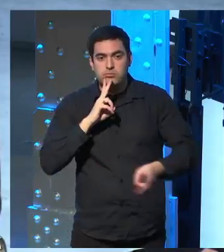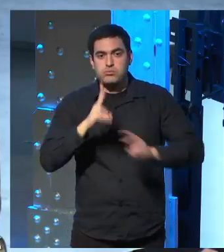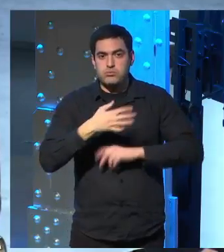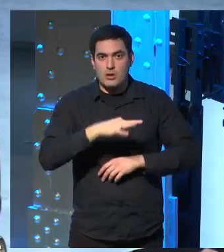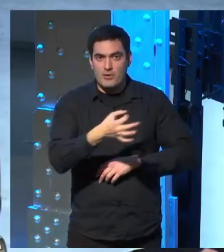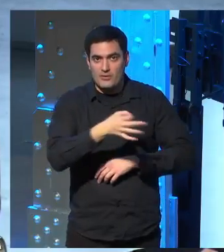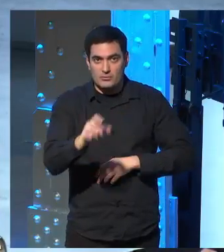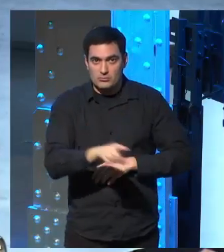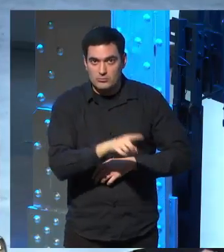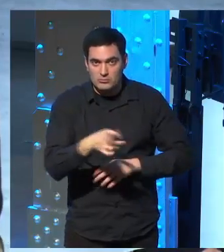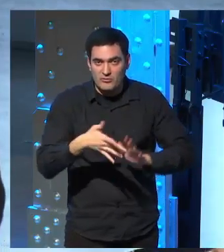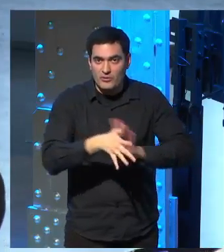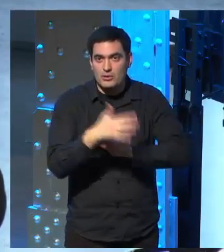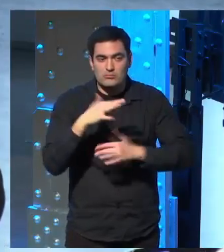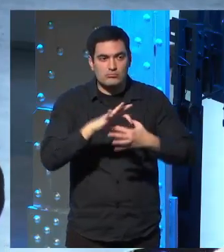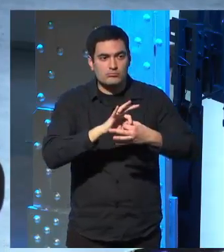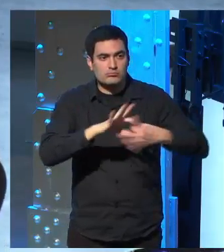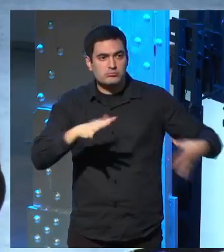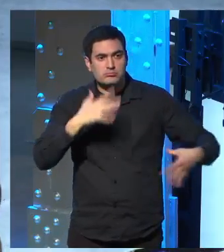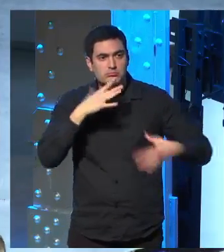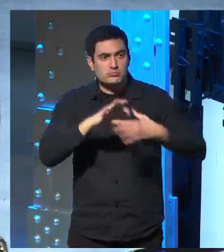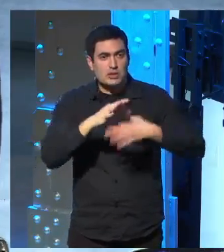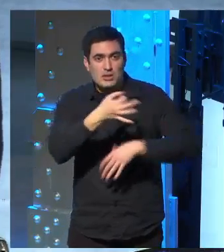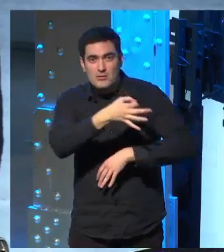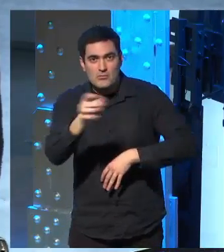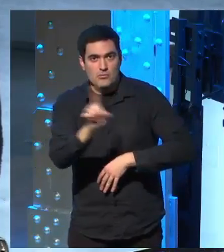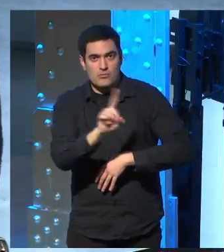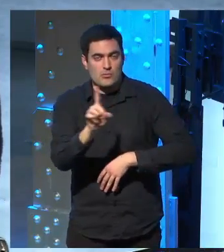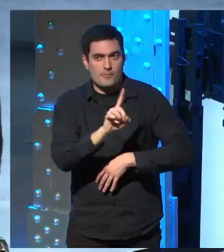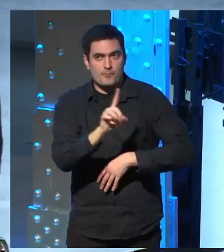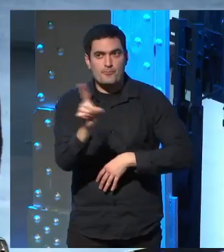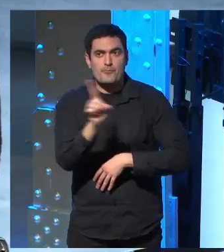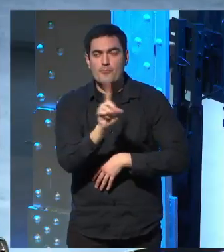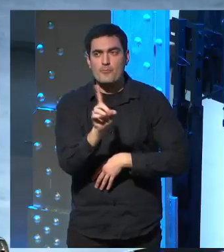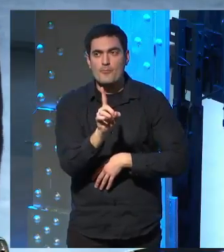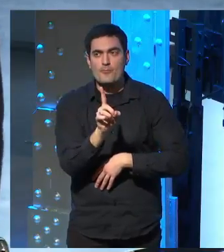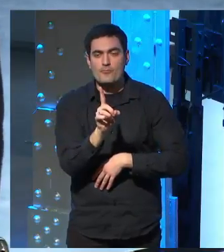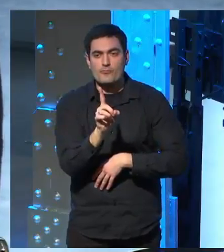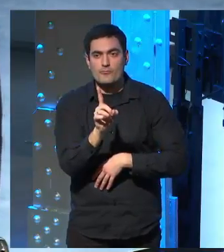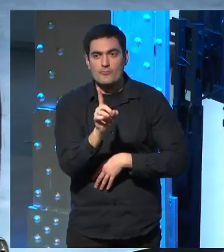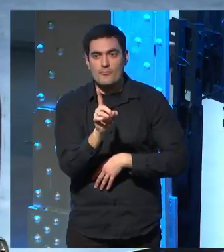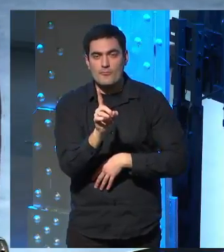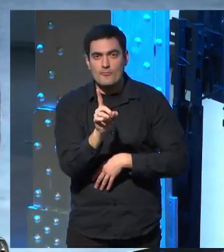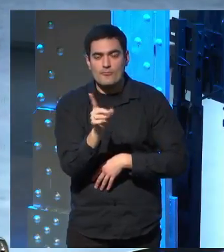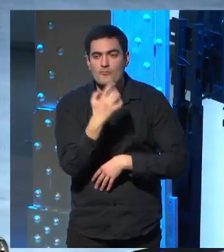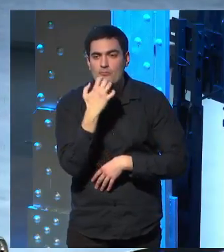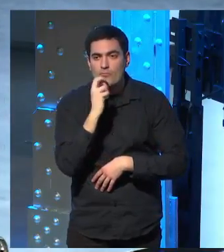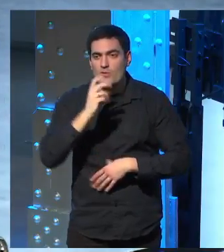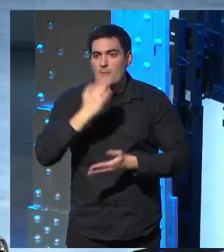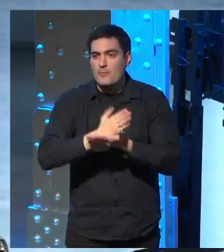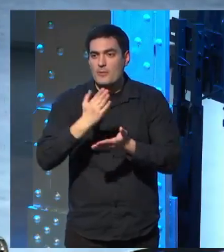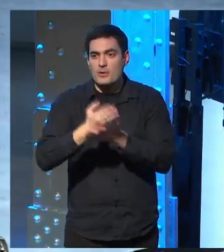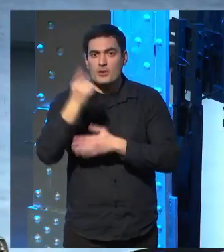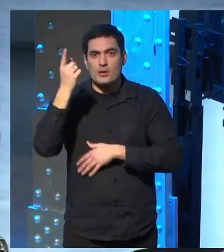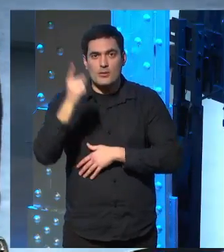esto perfectamente. No tiene por qué ser exactamente una indicación que por otra parte